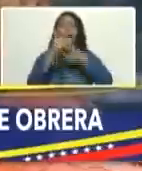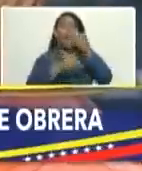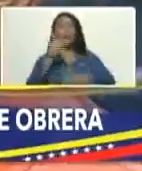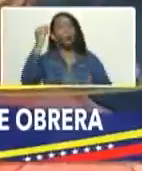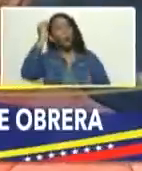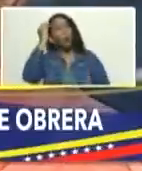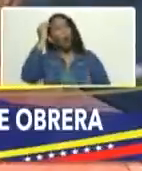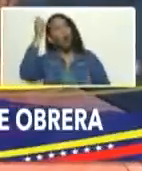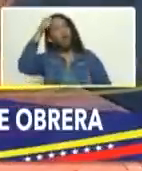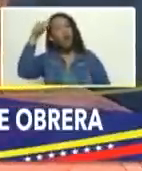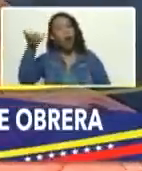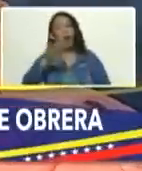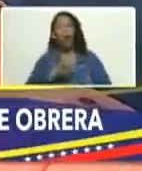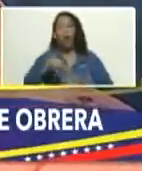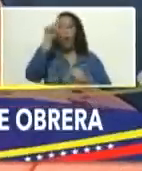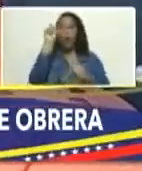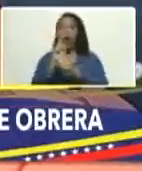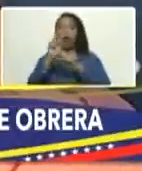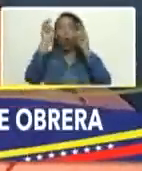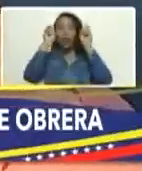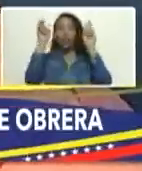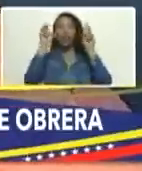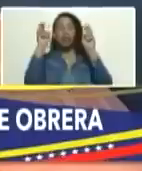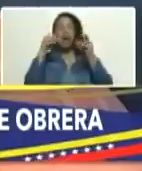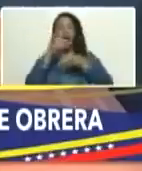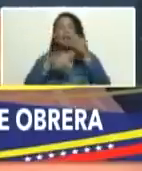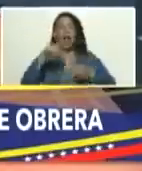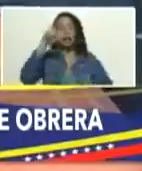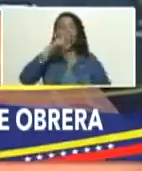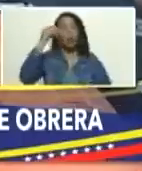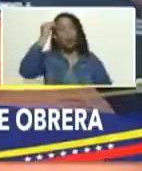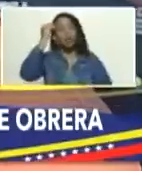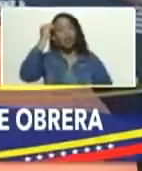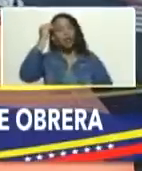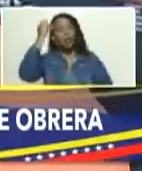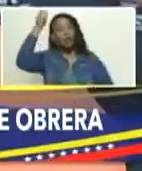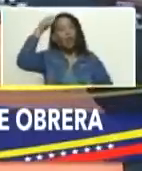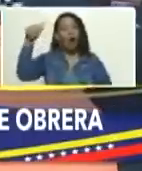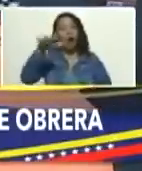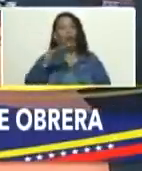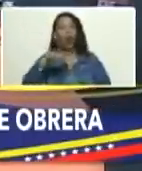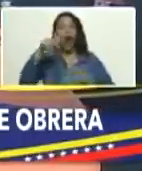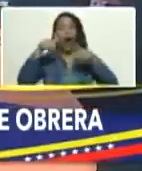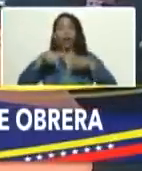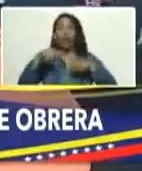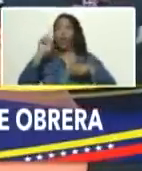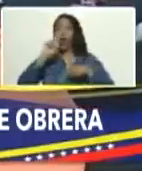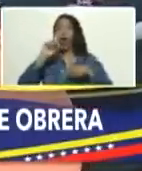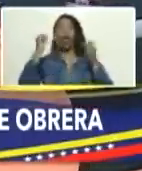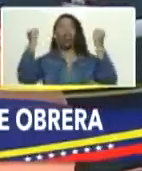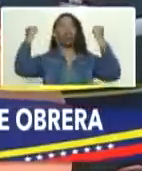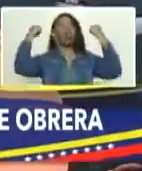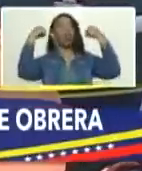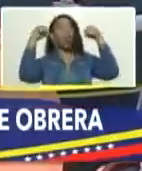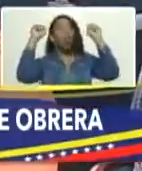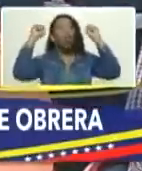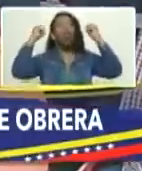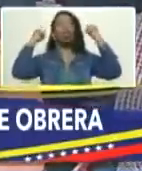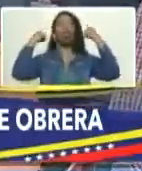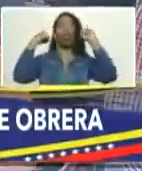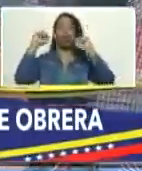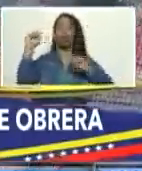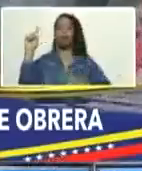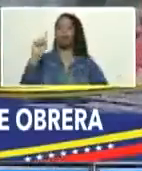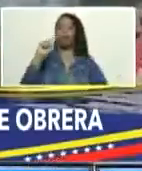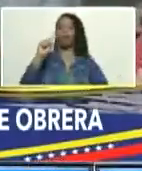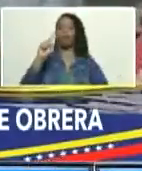pensando en el pueblo, única y exclusivamente pensando en el pueblo. Esto no es un ejercicio